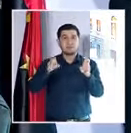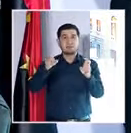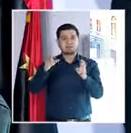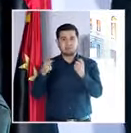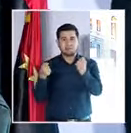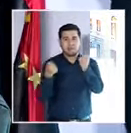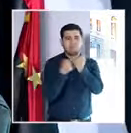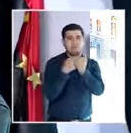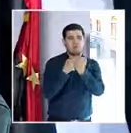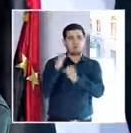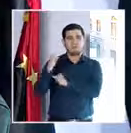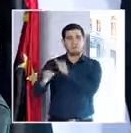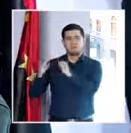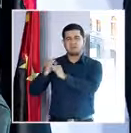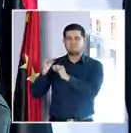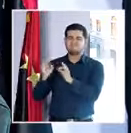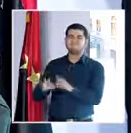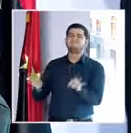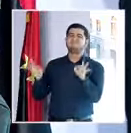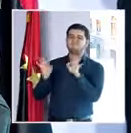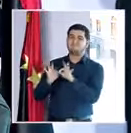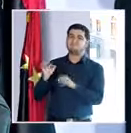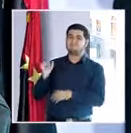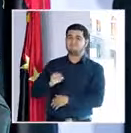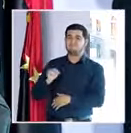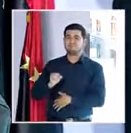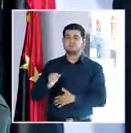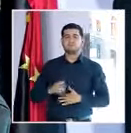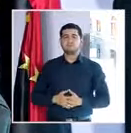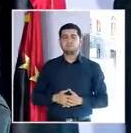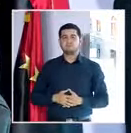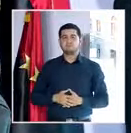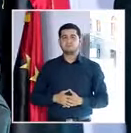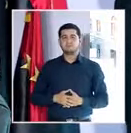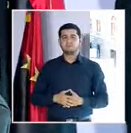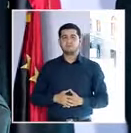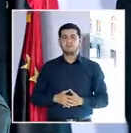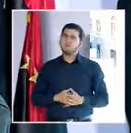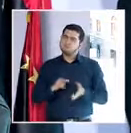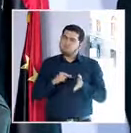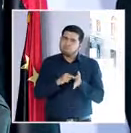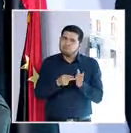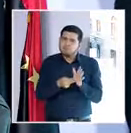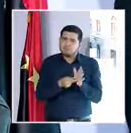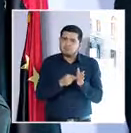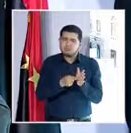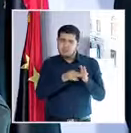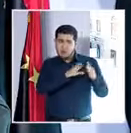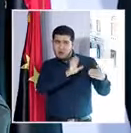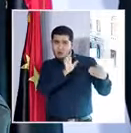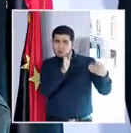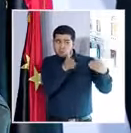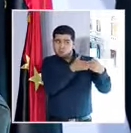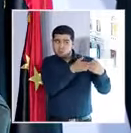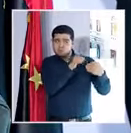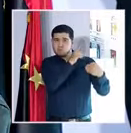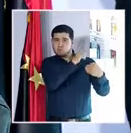fundamental. Lo que ha significado el cierre de la frontera, doctor Luna y señores del sector